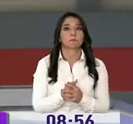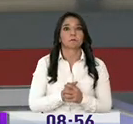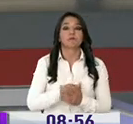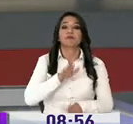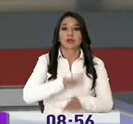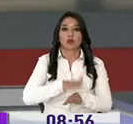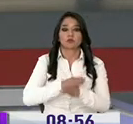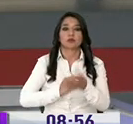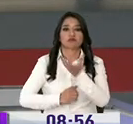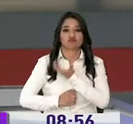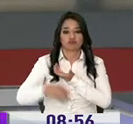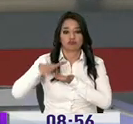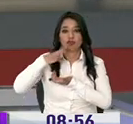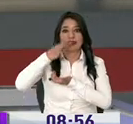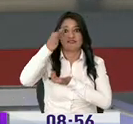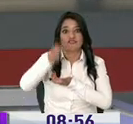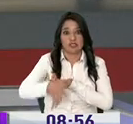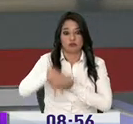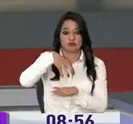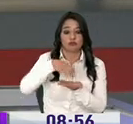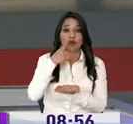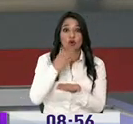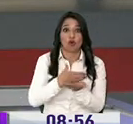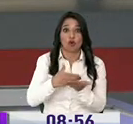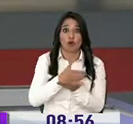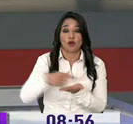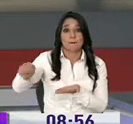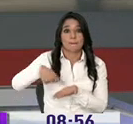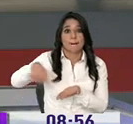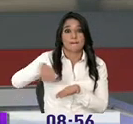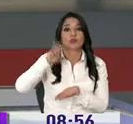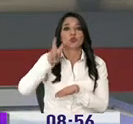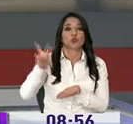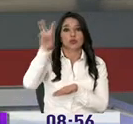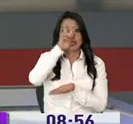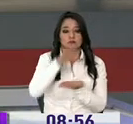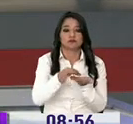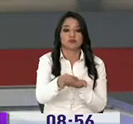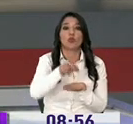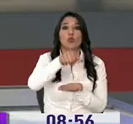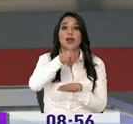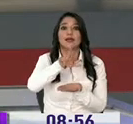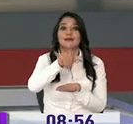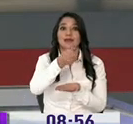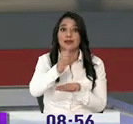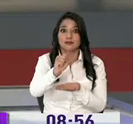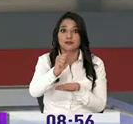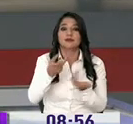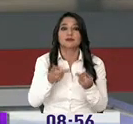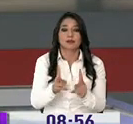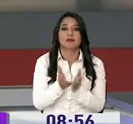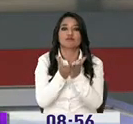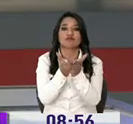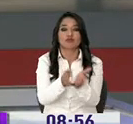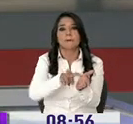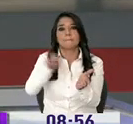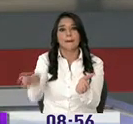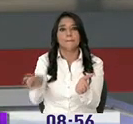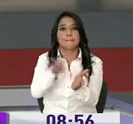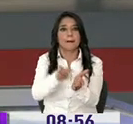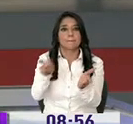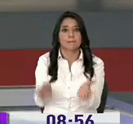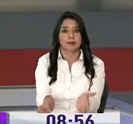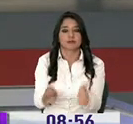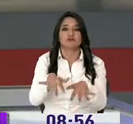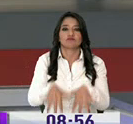al coronavirus, en la provincia de El Oro se controla el ingreso de turistas, el cantón Huaquillas y el desembarque de tripulantes en